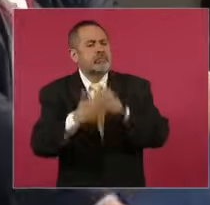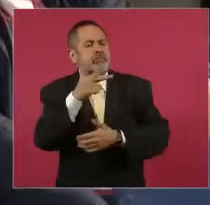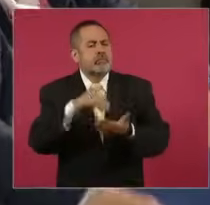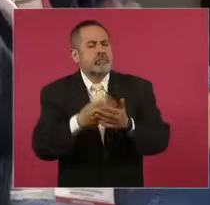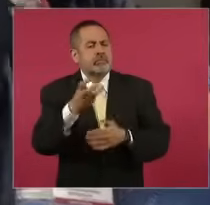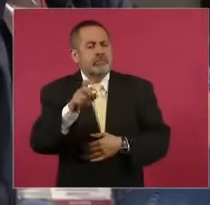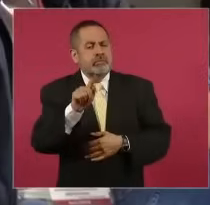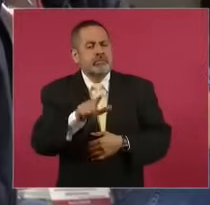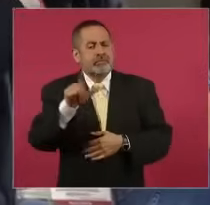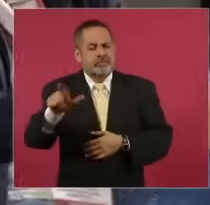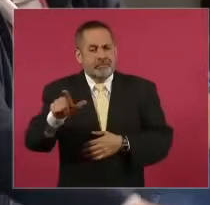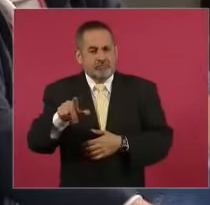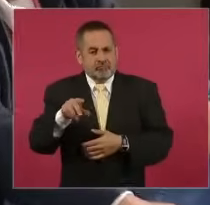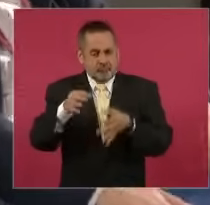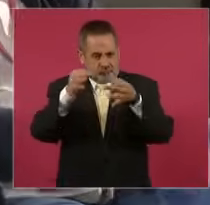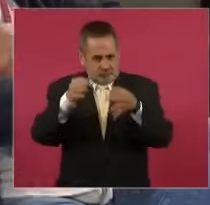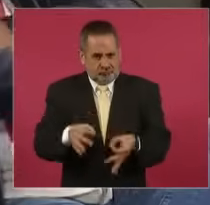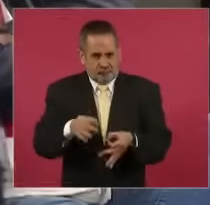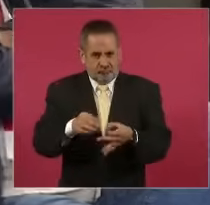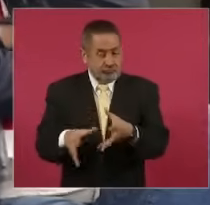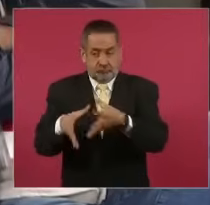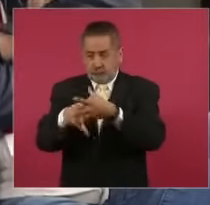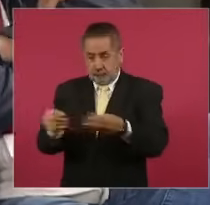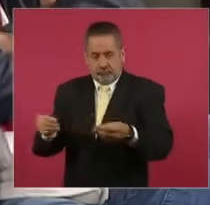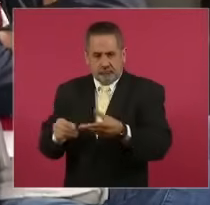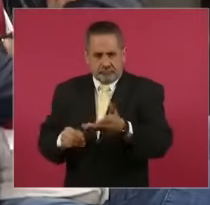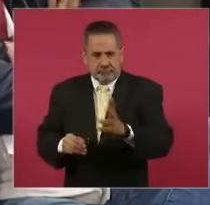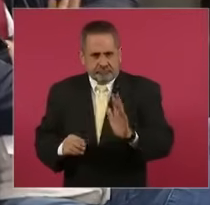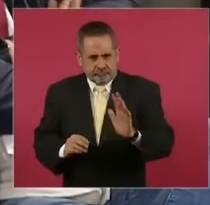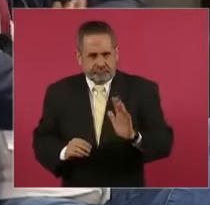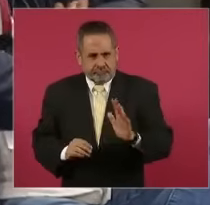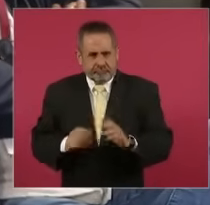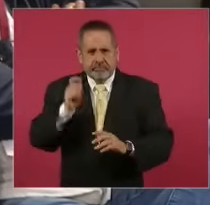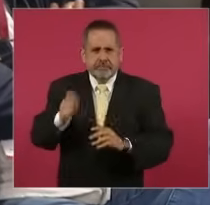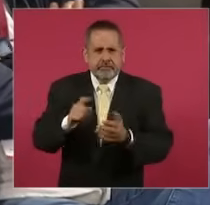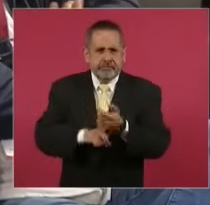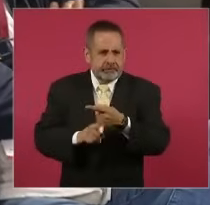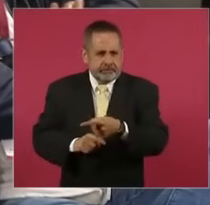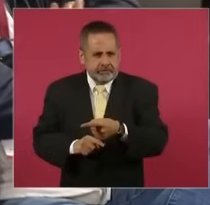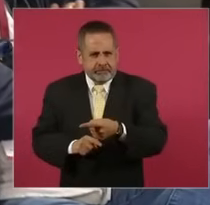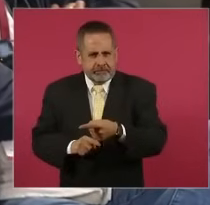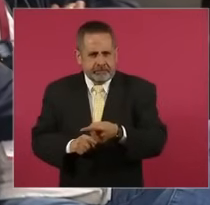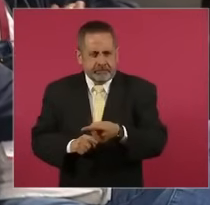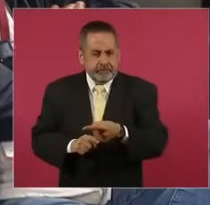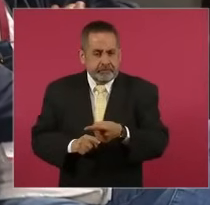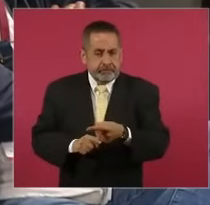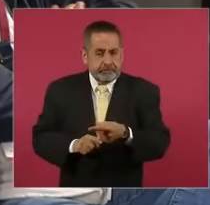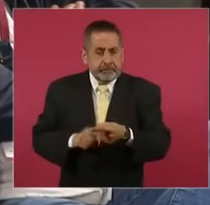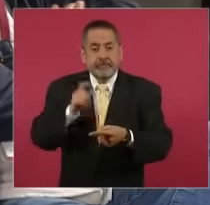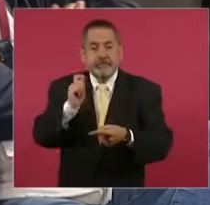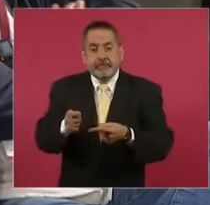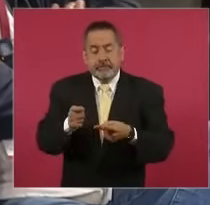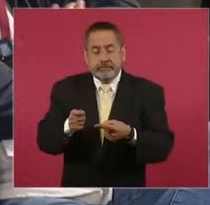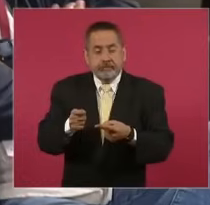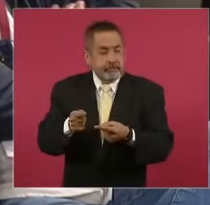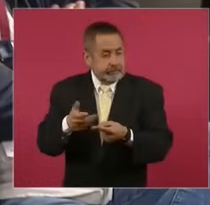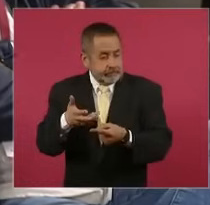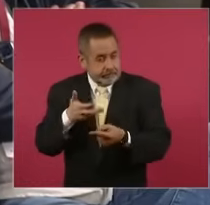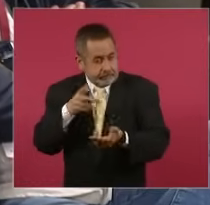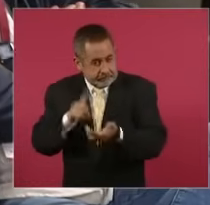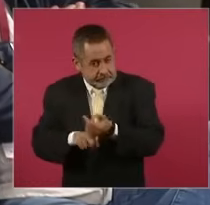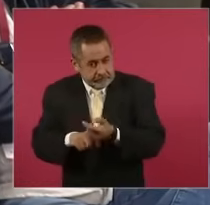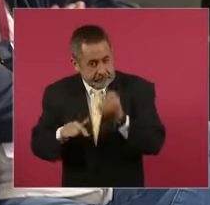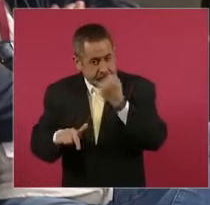12.377 confirmaciones de desaparición, es decir, que están presentando que tienen